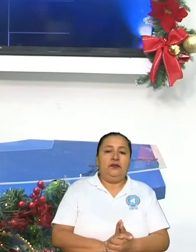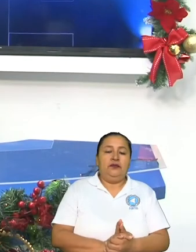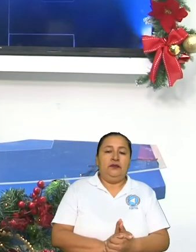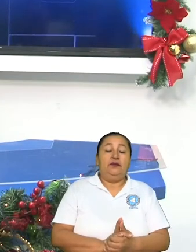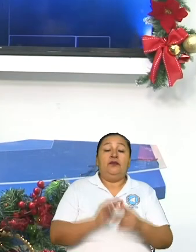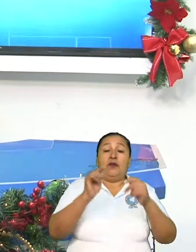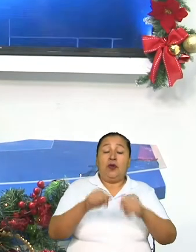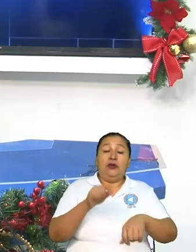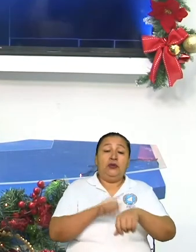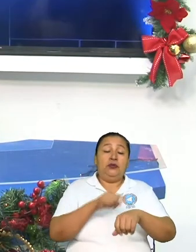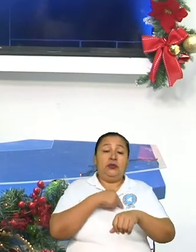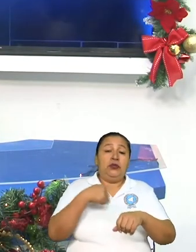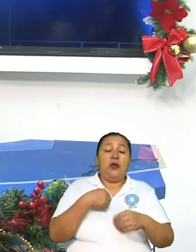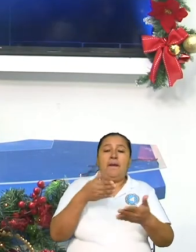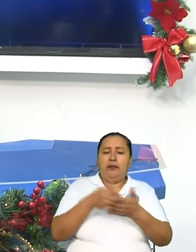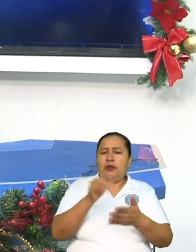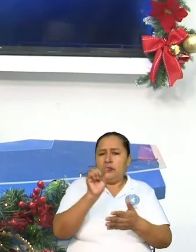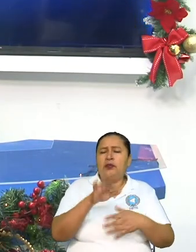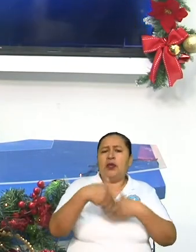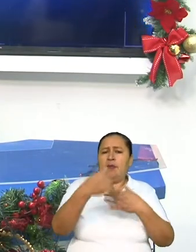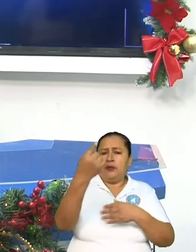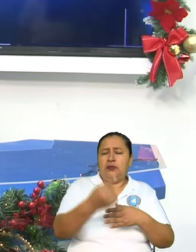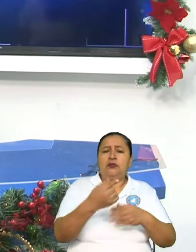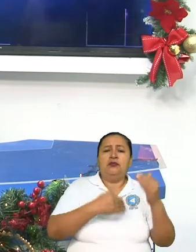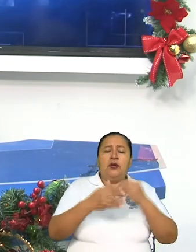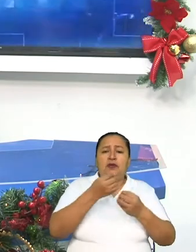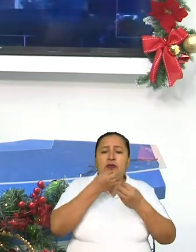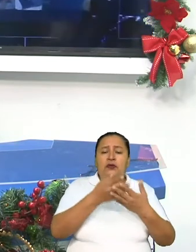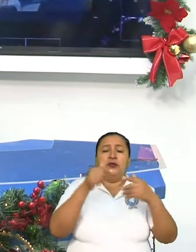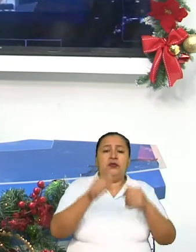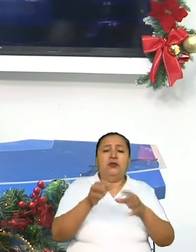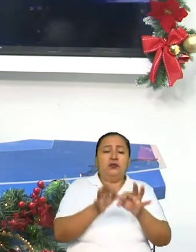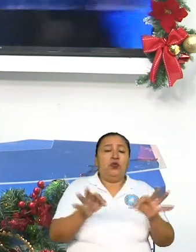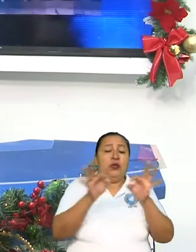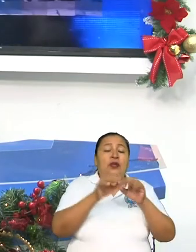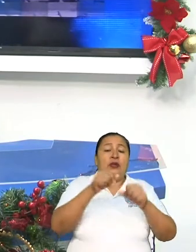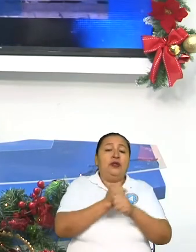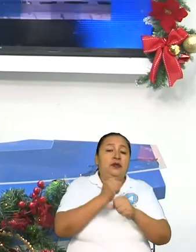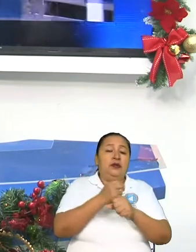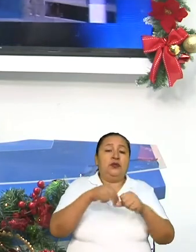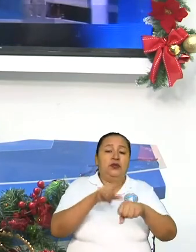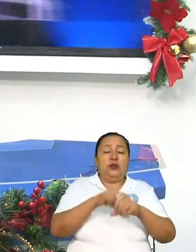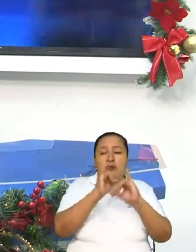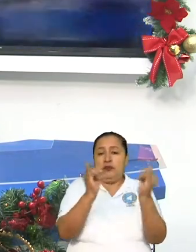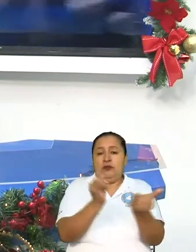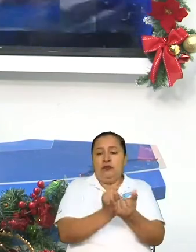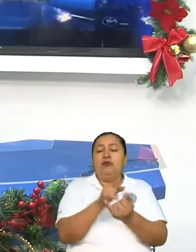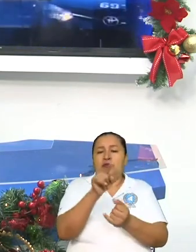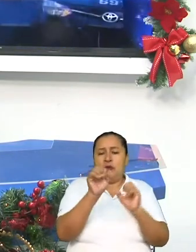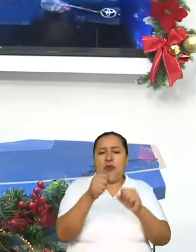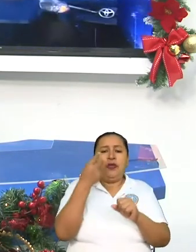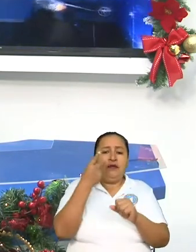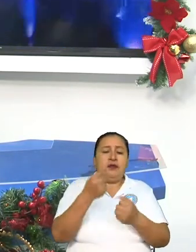Y es momento de realizar otra breve pausa. Para regresar les tenemos más informaciones del acontecer nacional e internacional que usted no